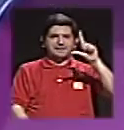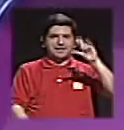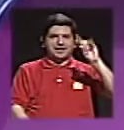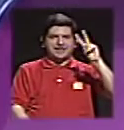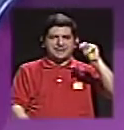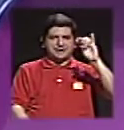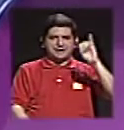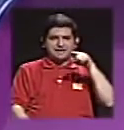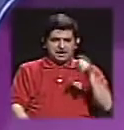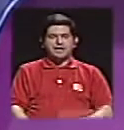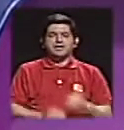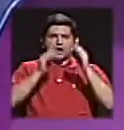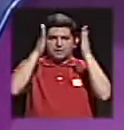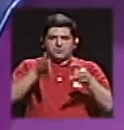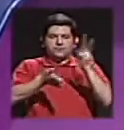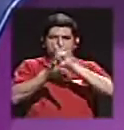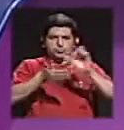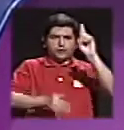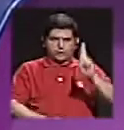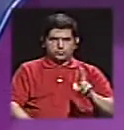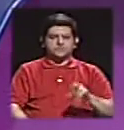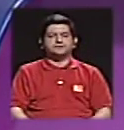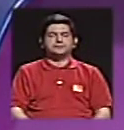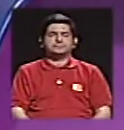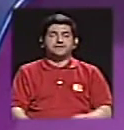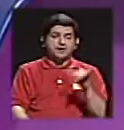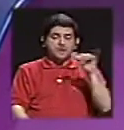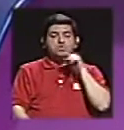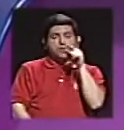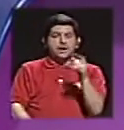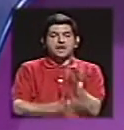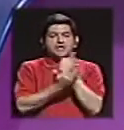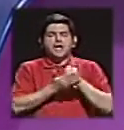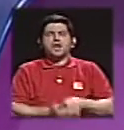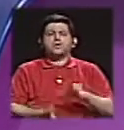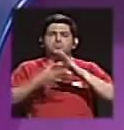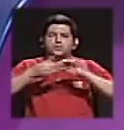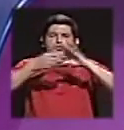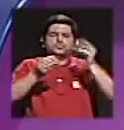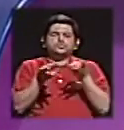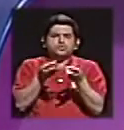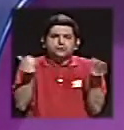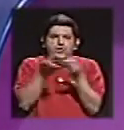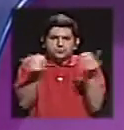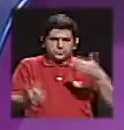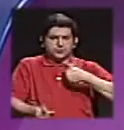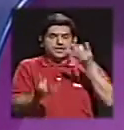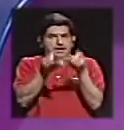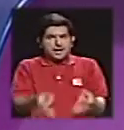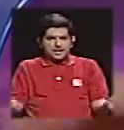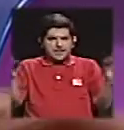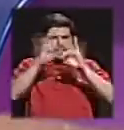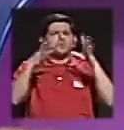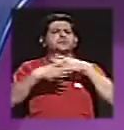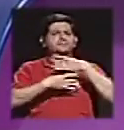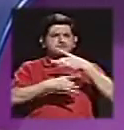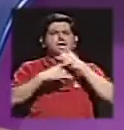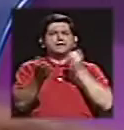investigadora de la Universidad de Costa Rica y nos va a también hacer algunas apreciaciones sobre los resultados de esta importante,